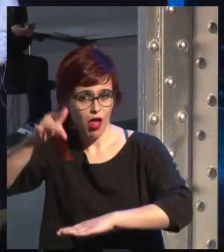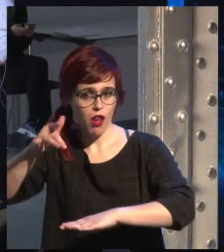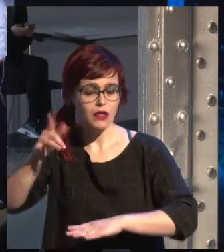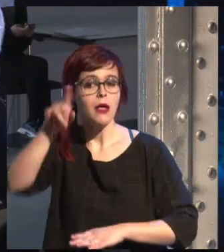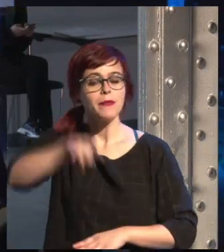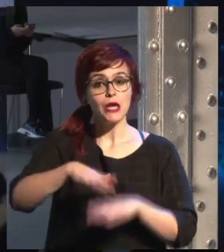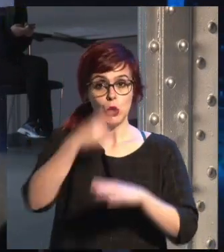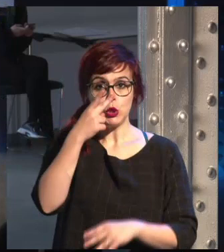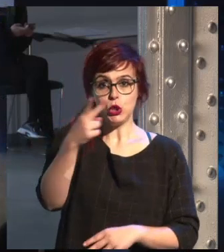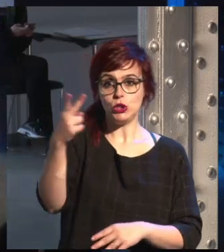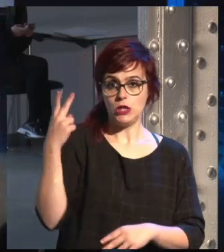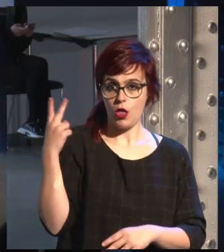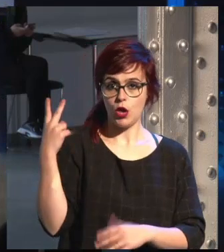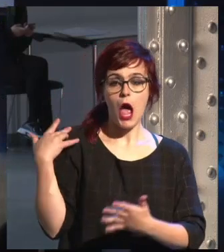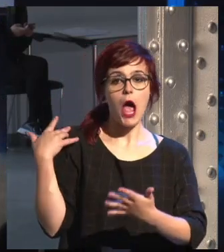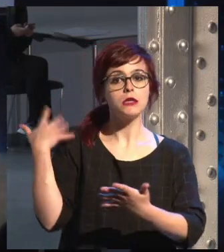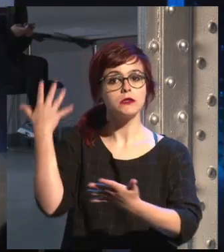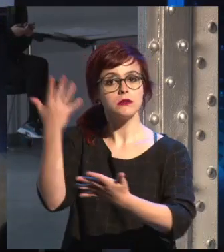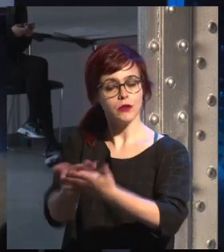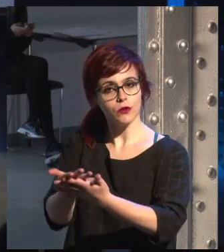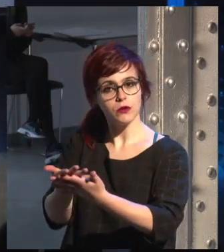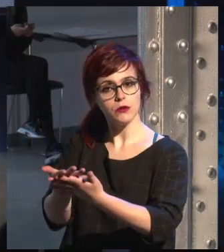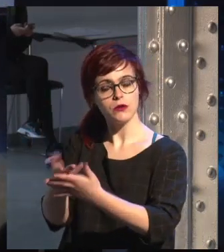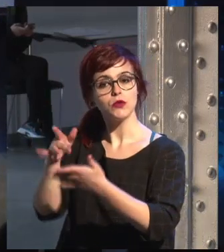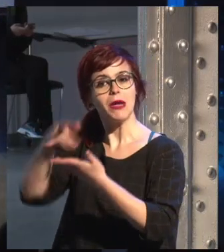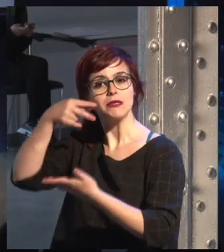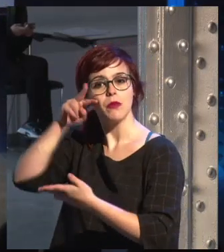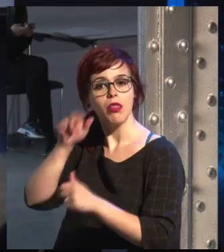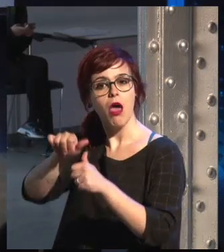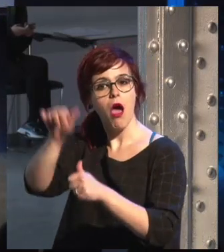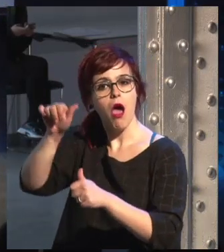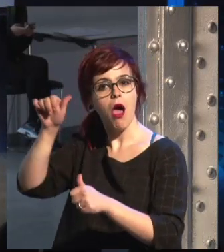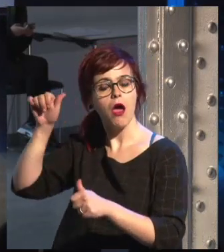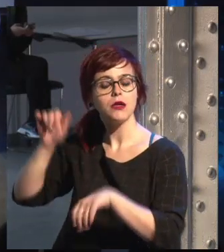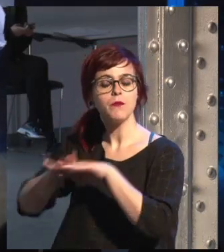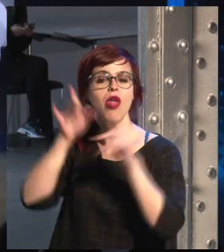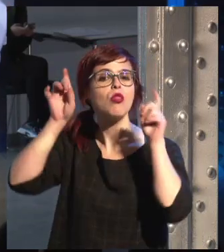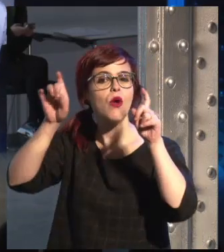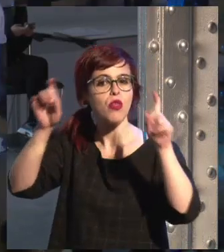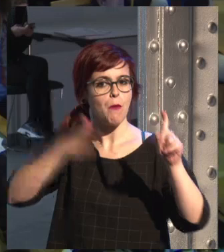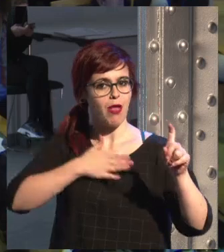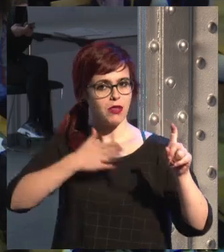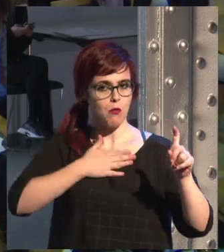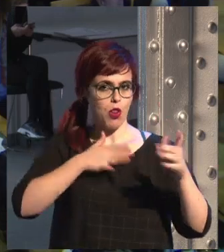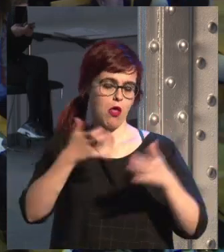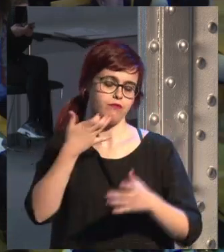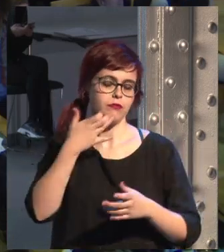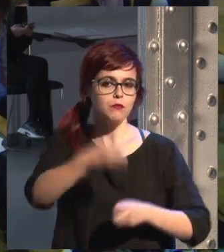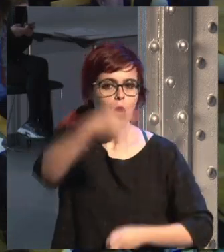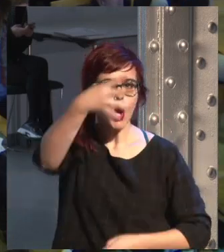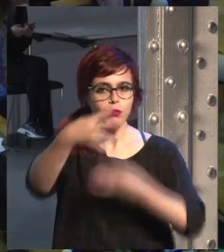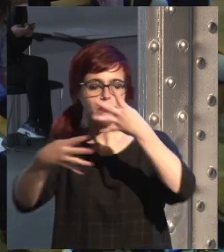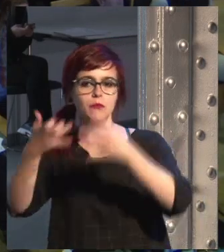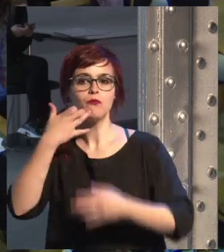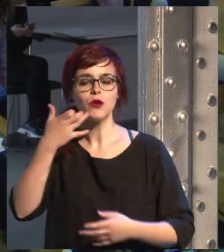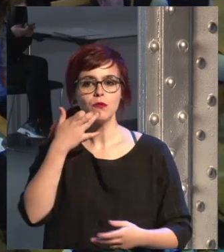en los últimos 2 años también hemos atesorado cierta experiencia en el ámbito de la educación patrimonial. Por ejemplo, pues hemos